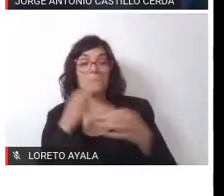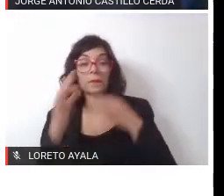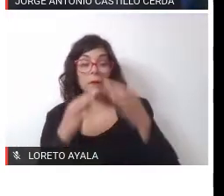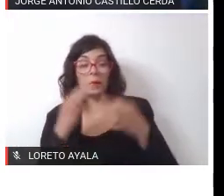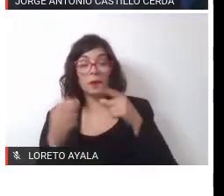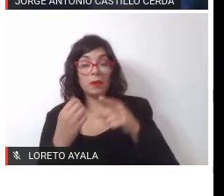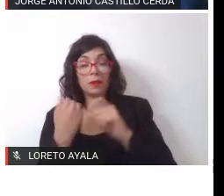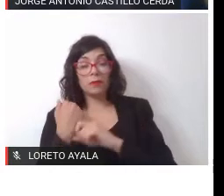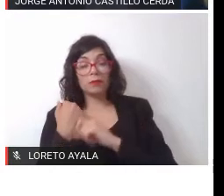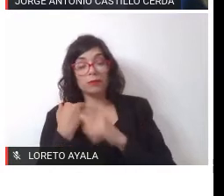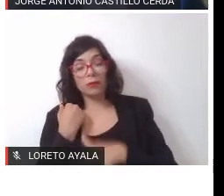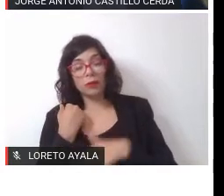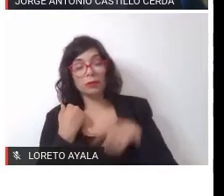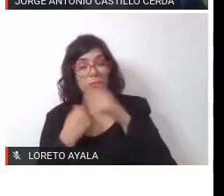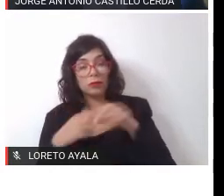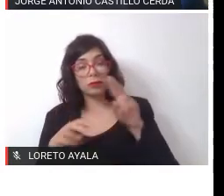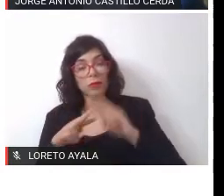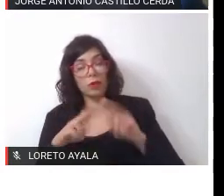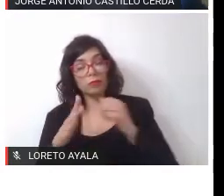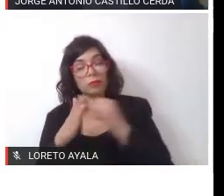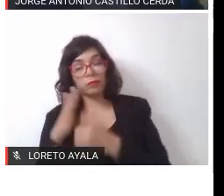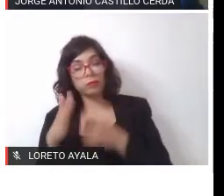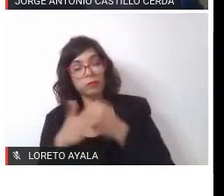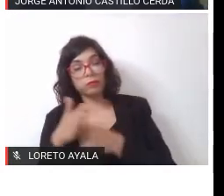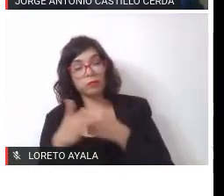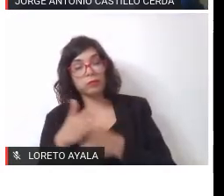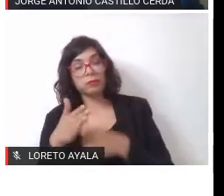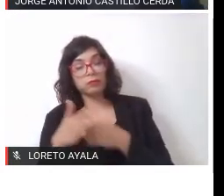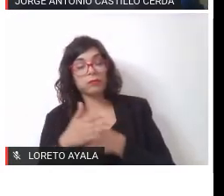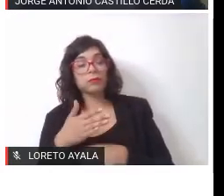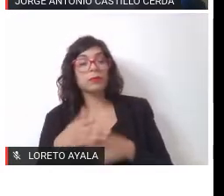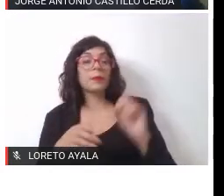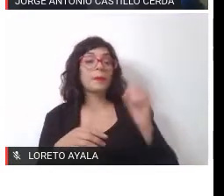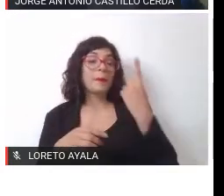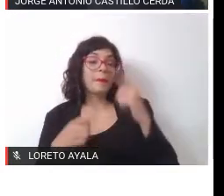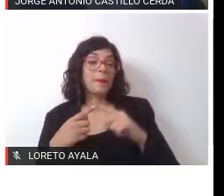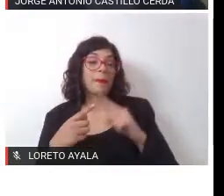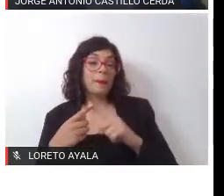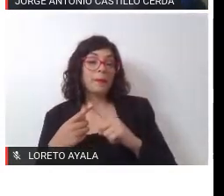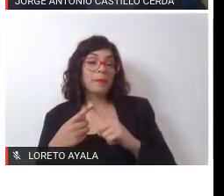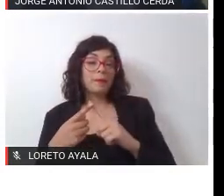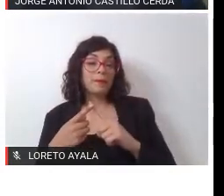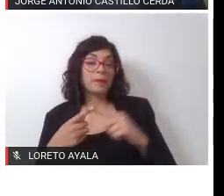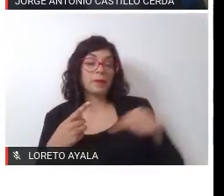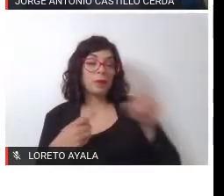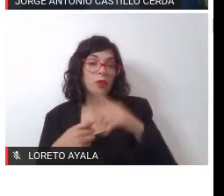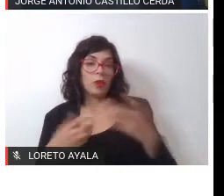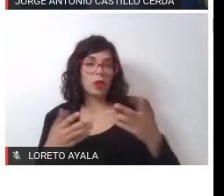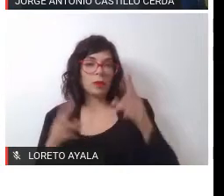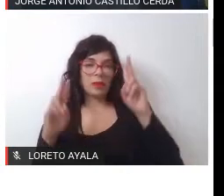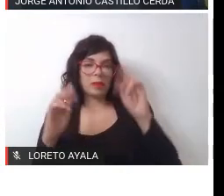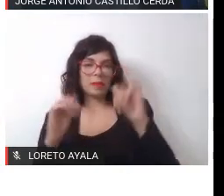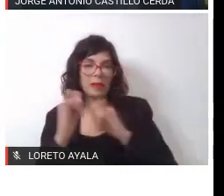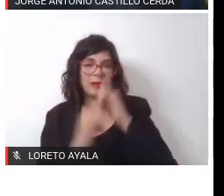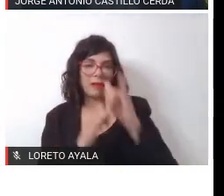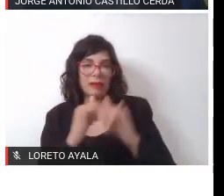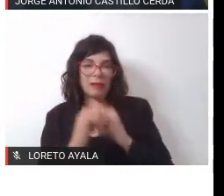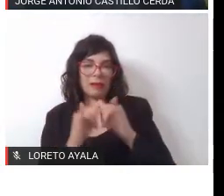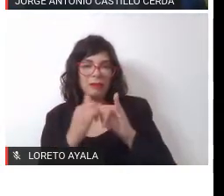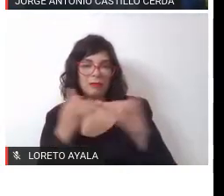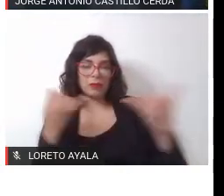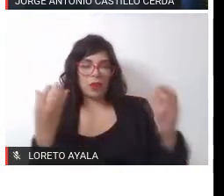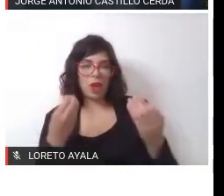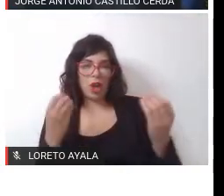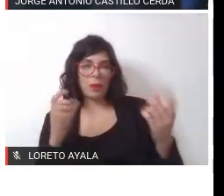esfuerzos que han realizado. ¿Ya? El primero, decir el gran nudo, la conectividad. No